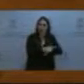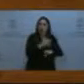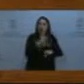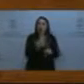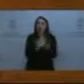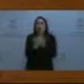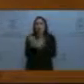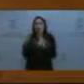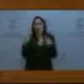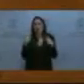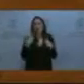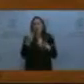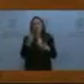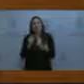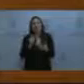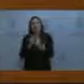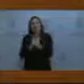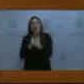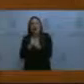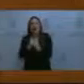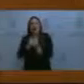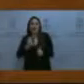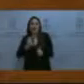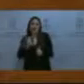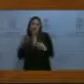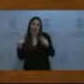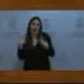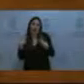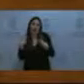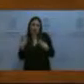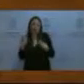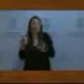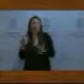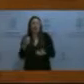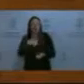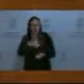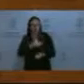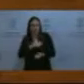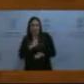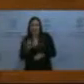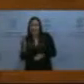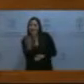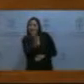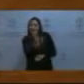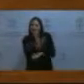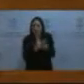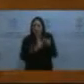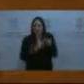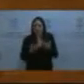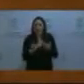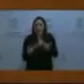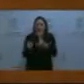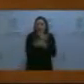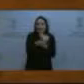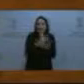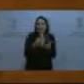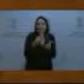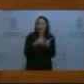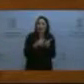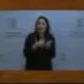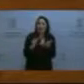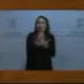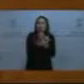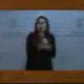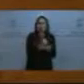Agencia Estatal de la Administración Tributaria. Creemos, señorías, que no todos los ingresos fiscales han de venir de la mano de mayores